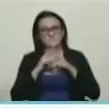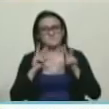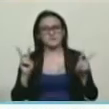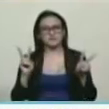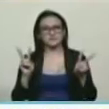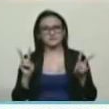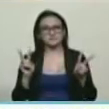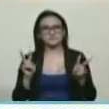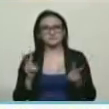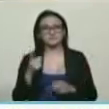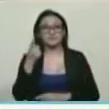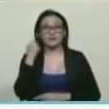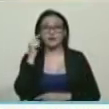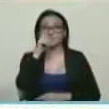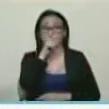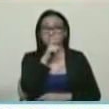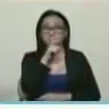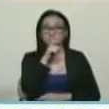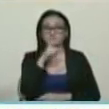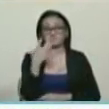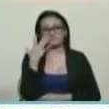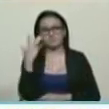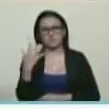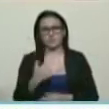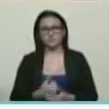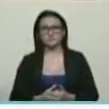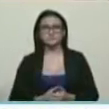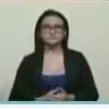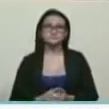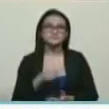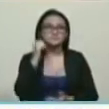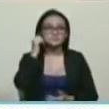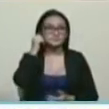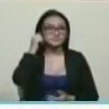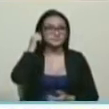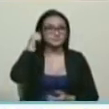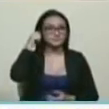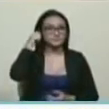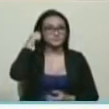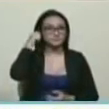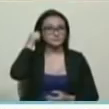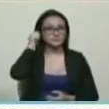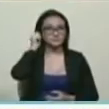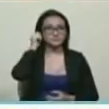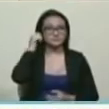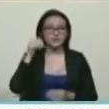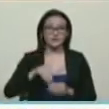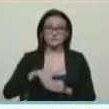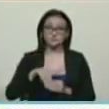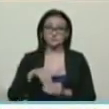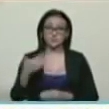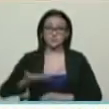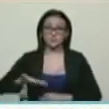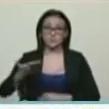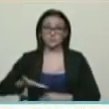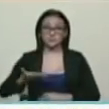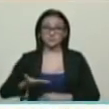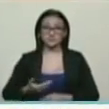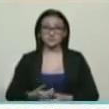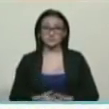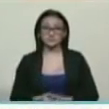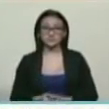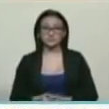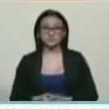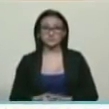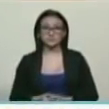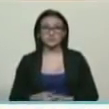mejor. El año pasado también pudimos observar cómo se realizaron elecciones de suma importancia, nada más y nada menos